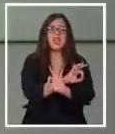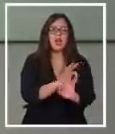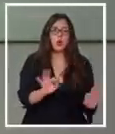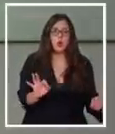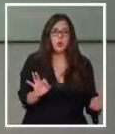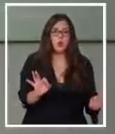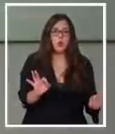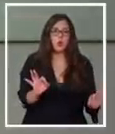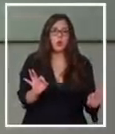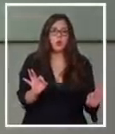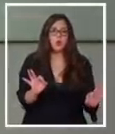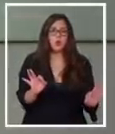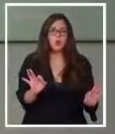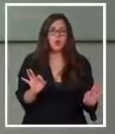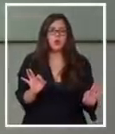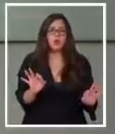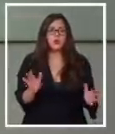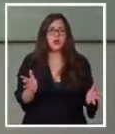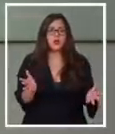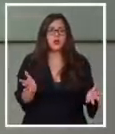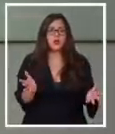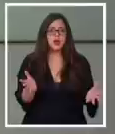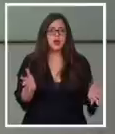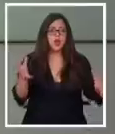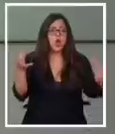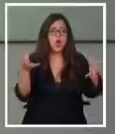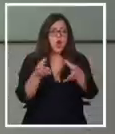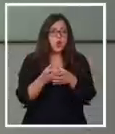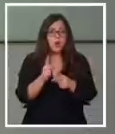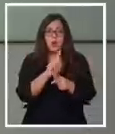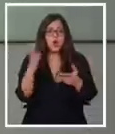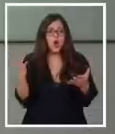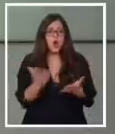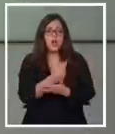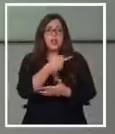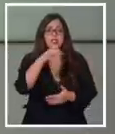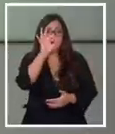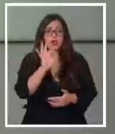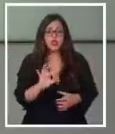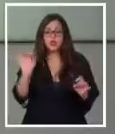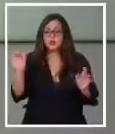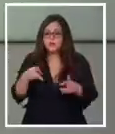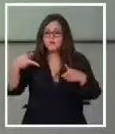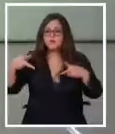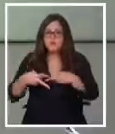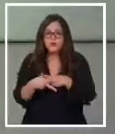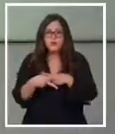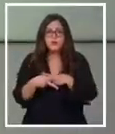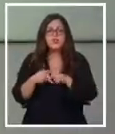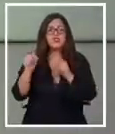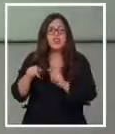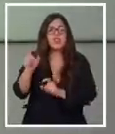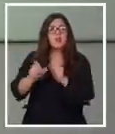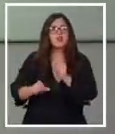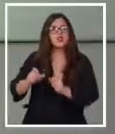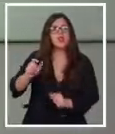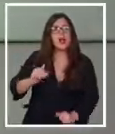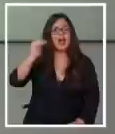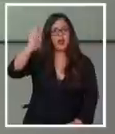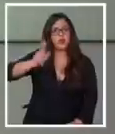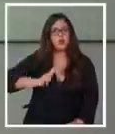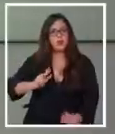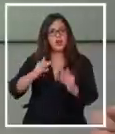por su por no lograr el 100% boicotee el que el adulto mayor que está en su casa